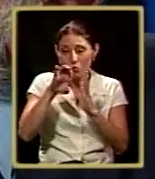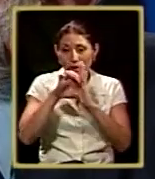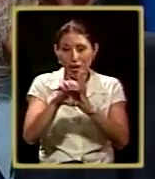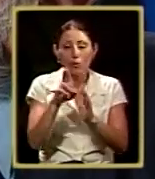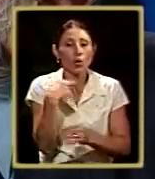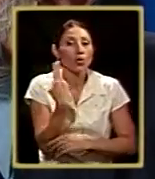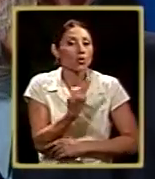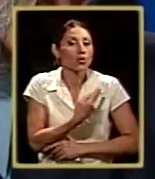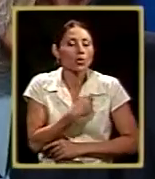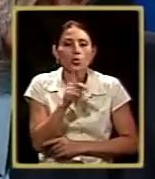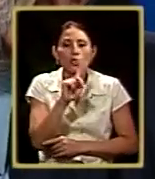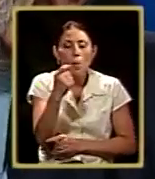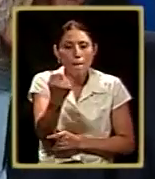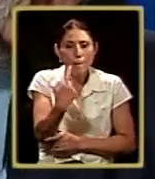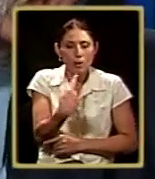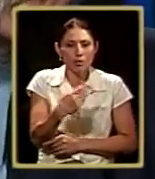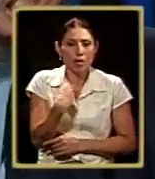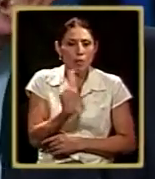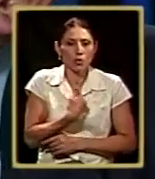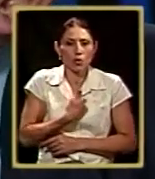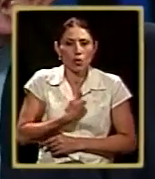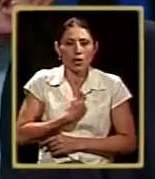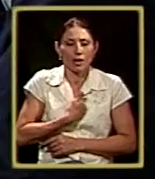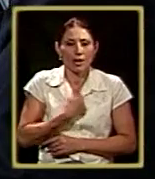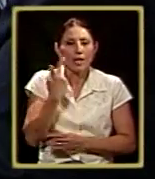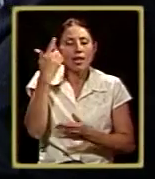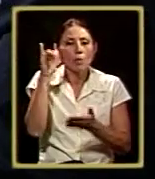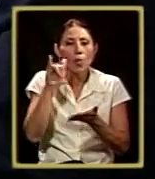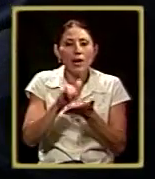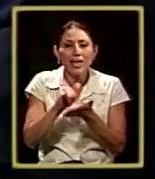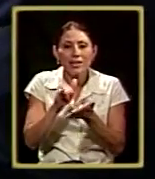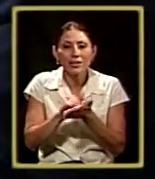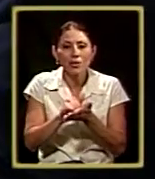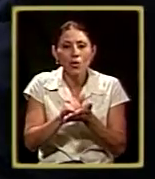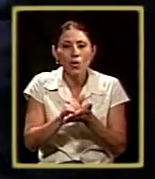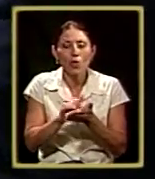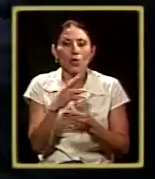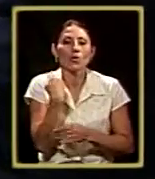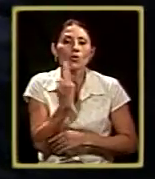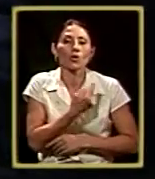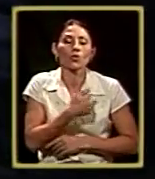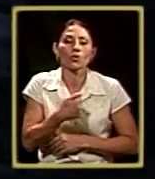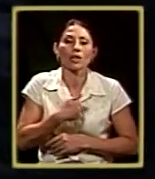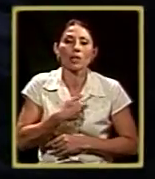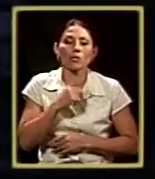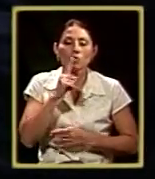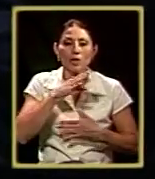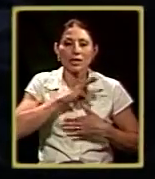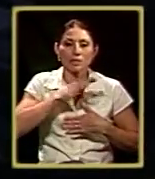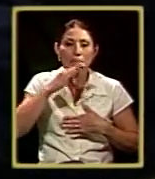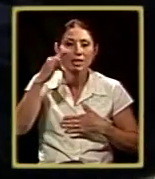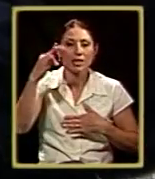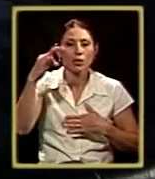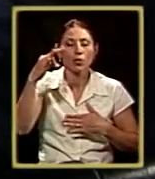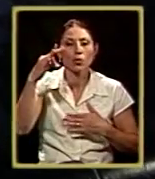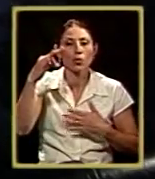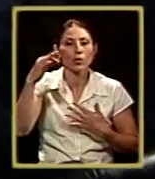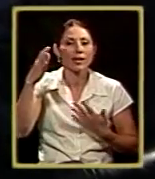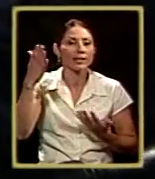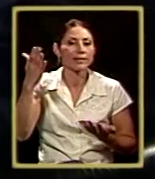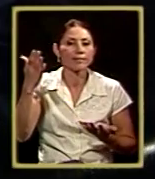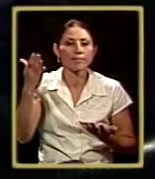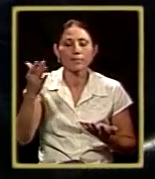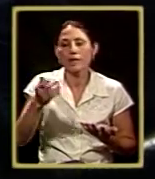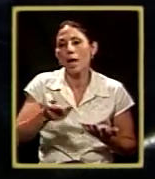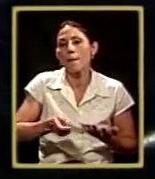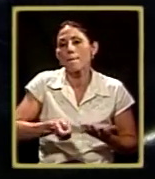preguntamos, no nos hacemos preguntas. Y por eso es que tal vez que tenemos un espíritu a veces tan, no sé, tan